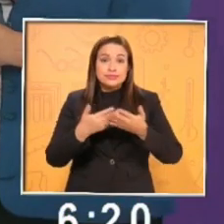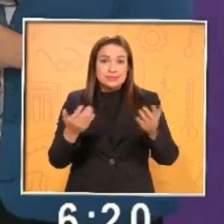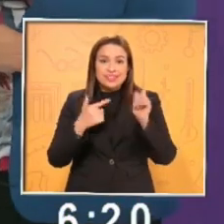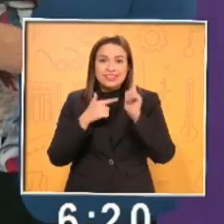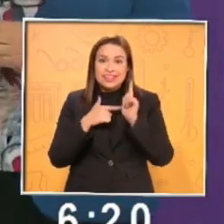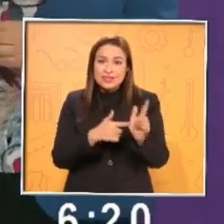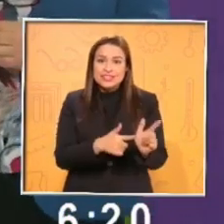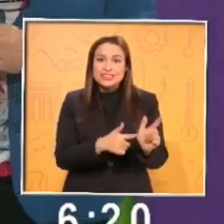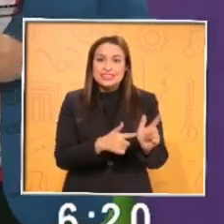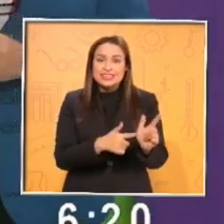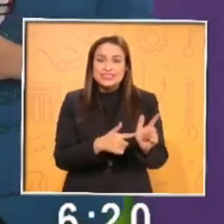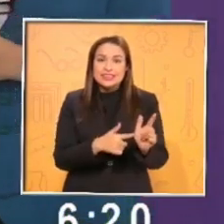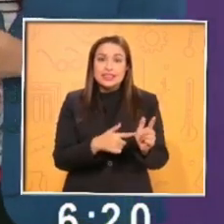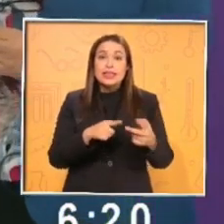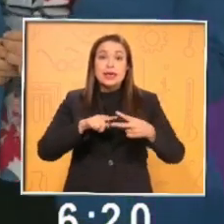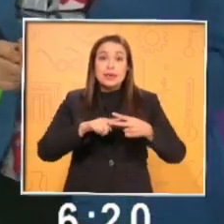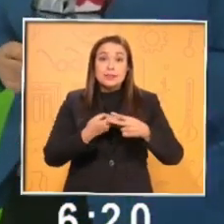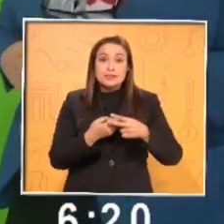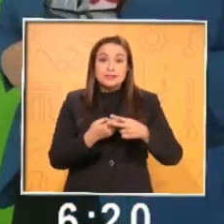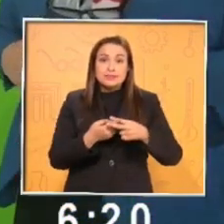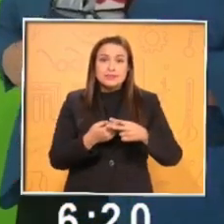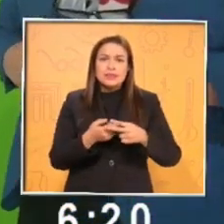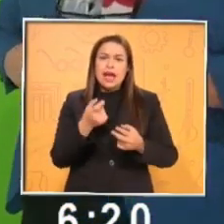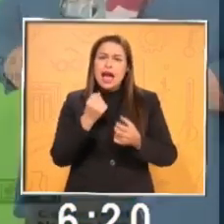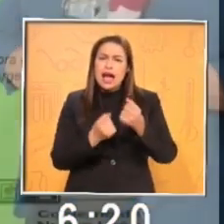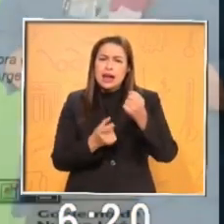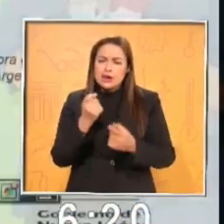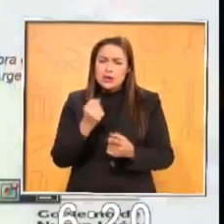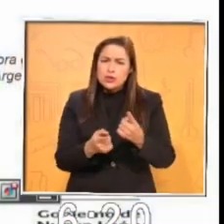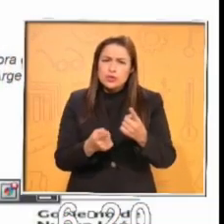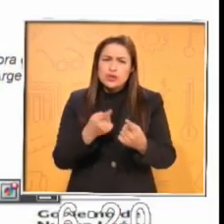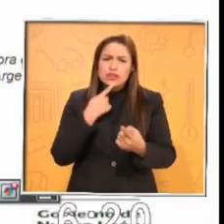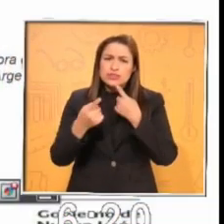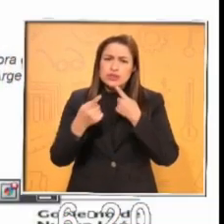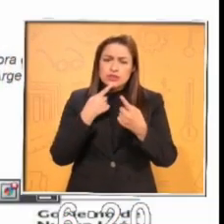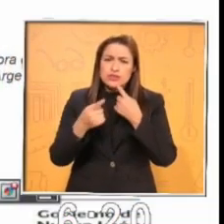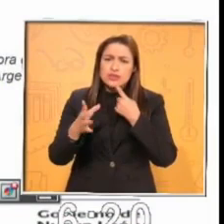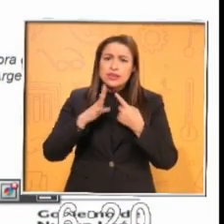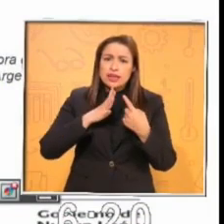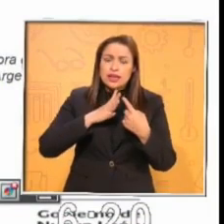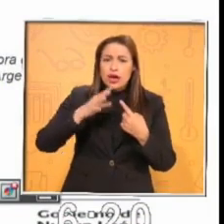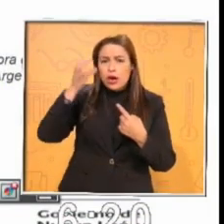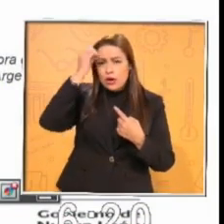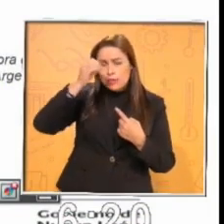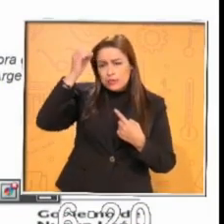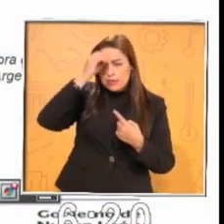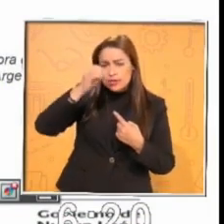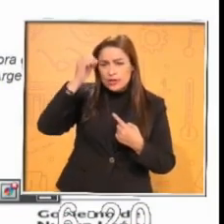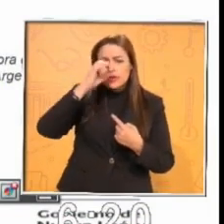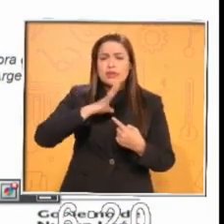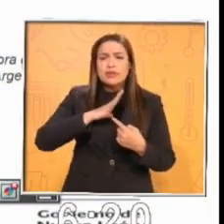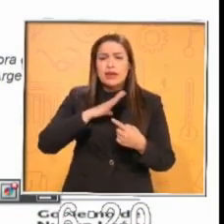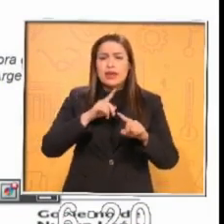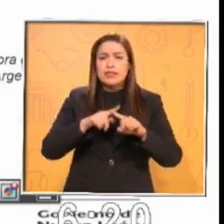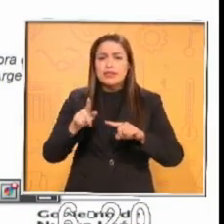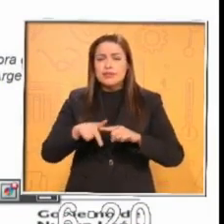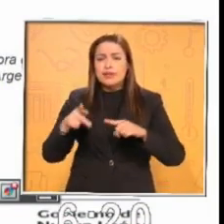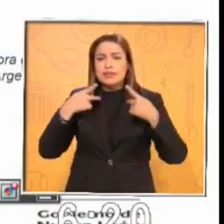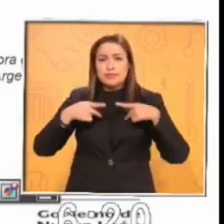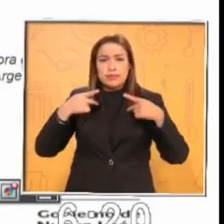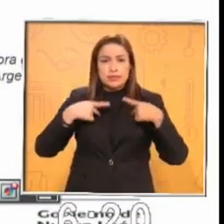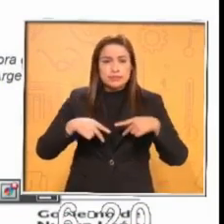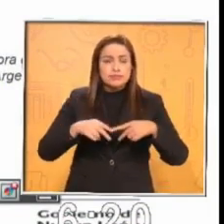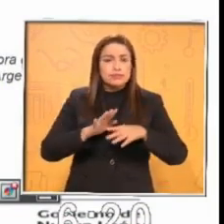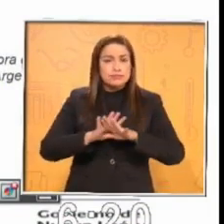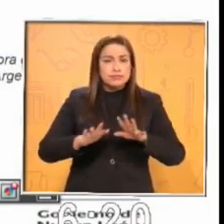e iniciamos con algunos comentarios, opiniones de personajes autorizados acerca del